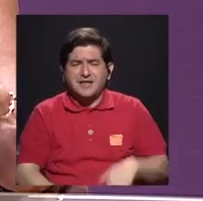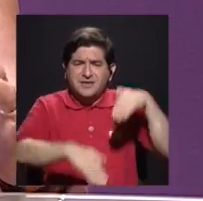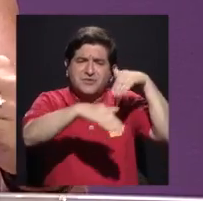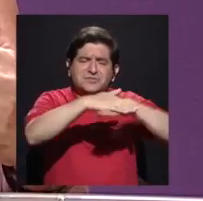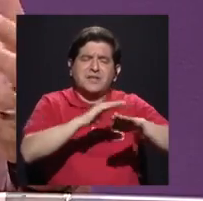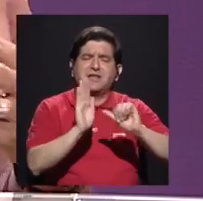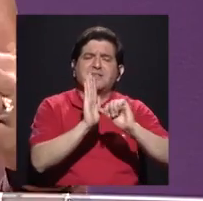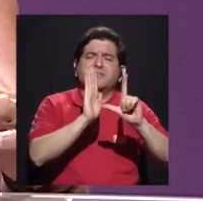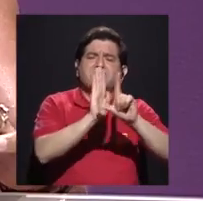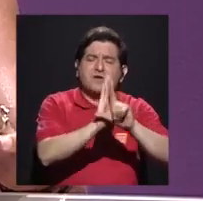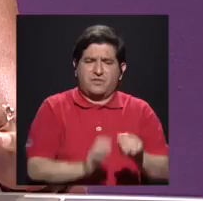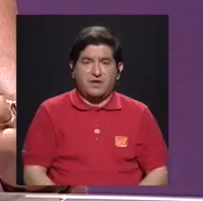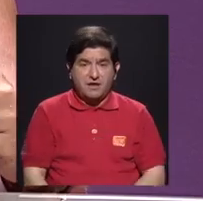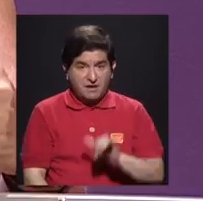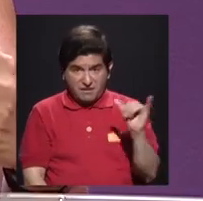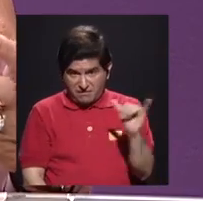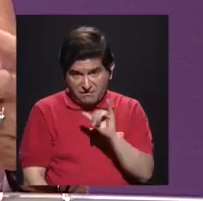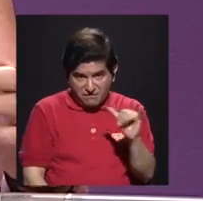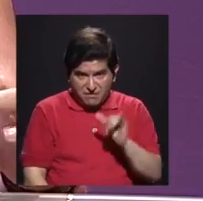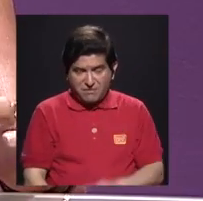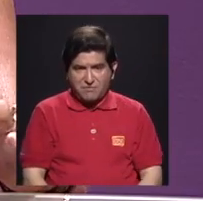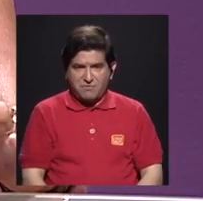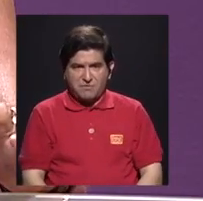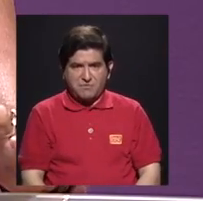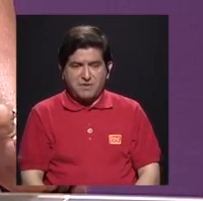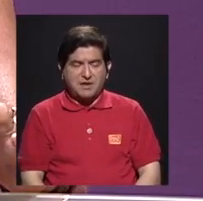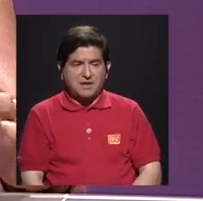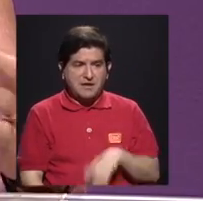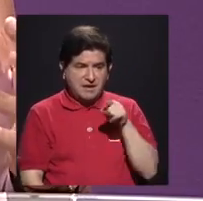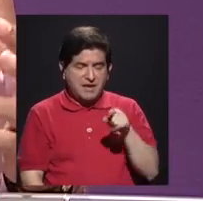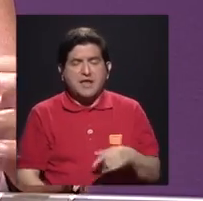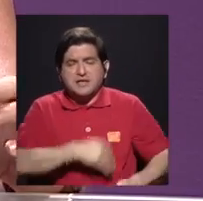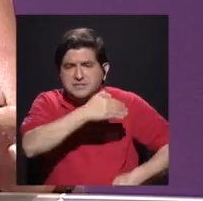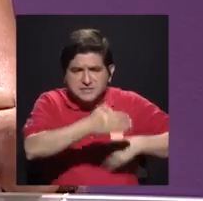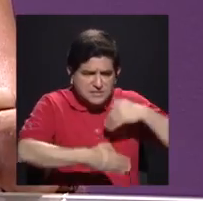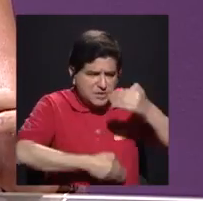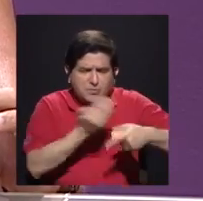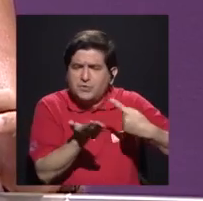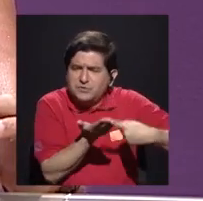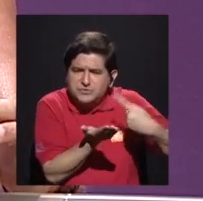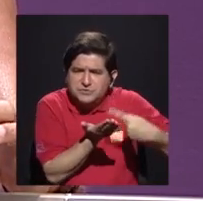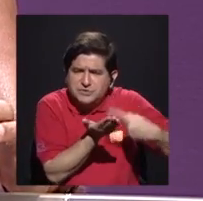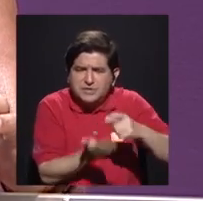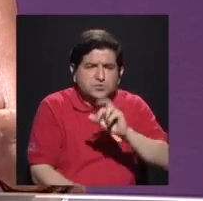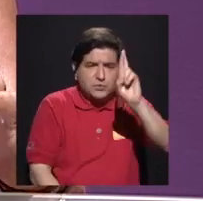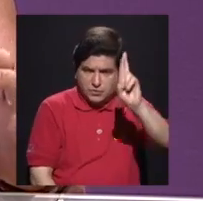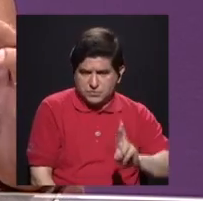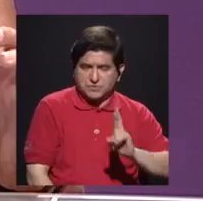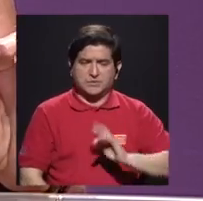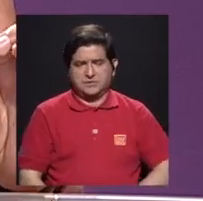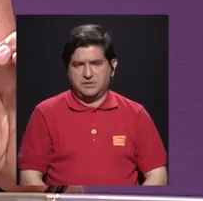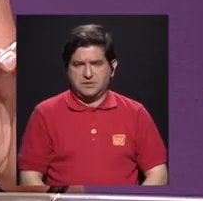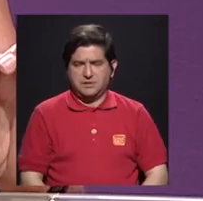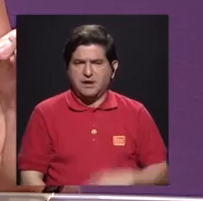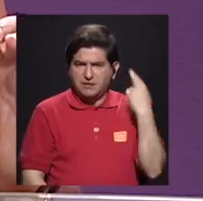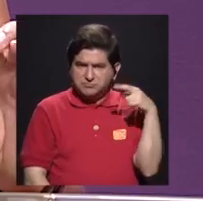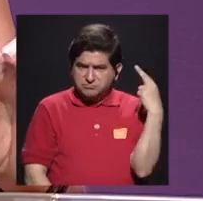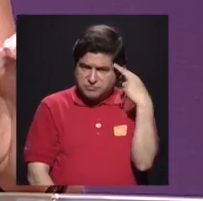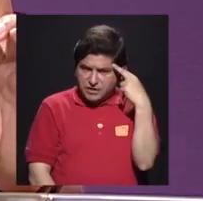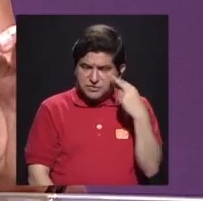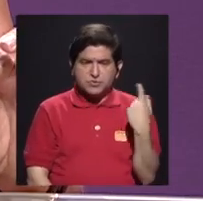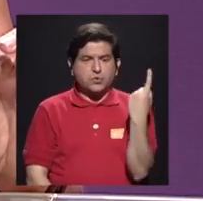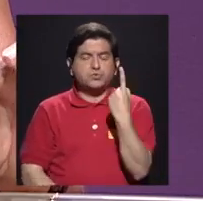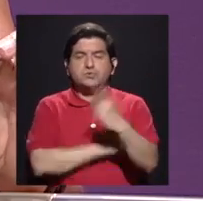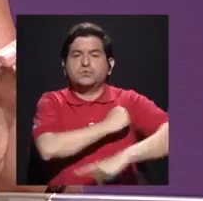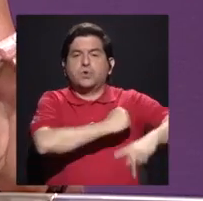legislativa y estar además en en la dinámica de la discusión costarricense porque somos el